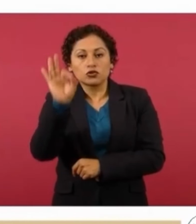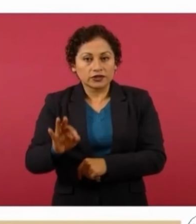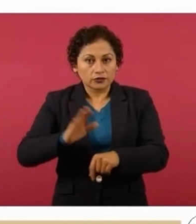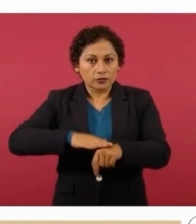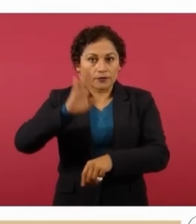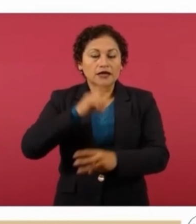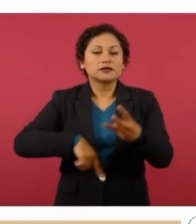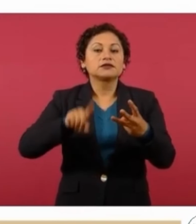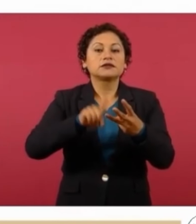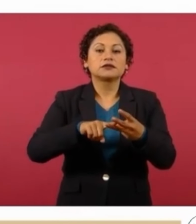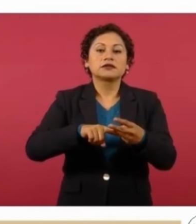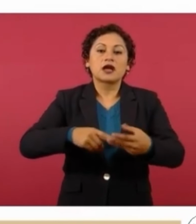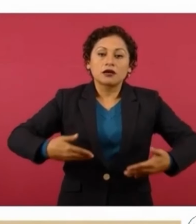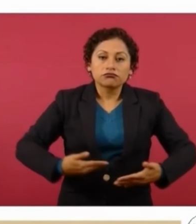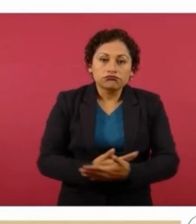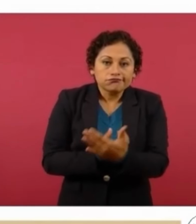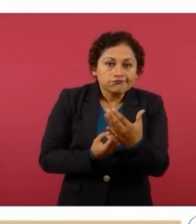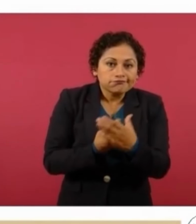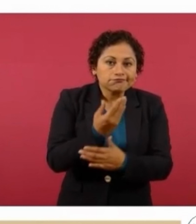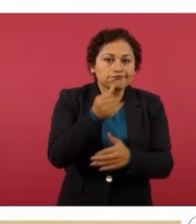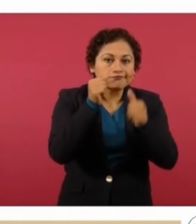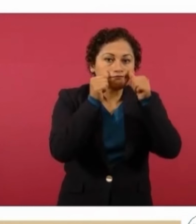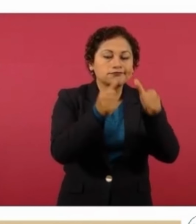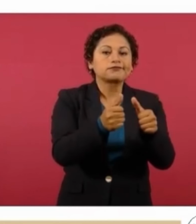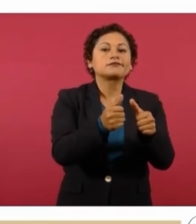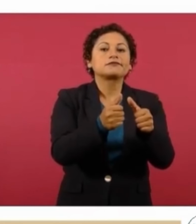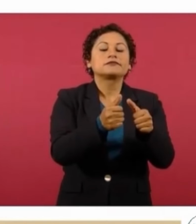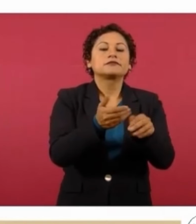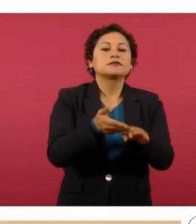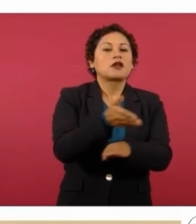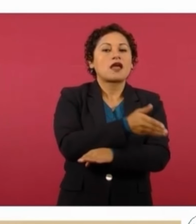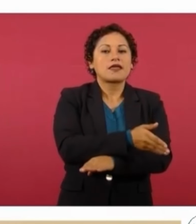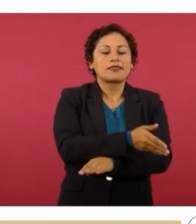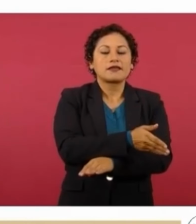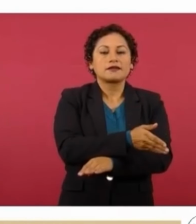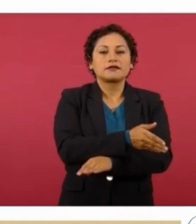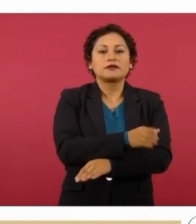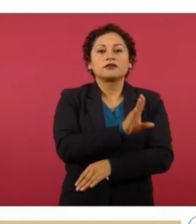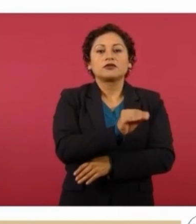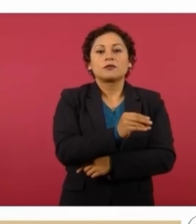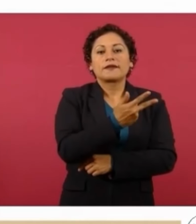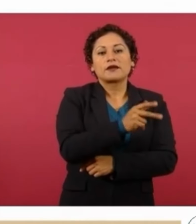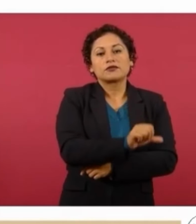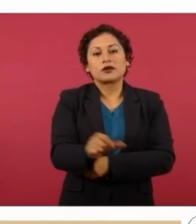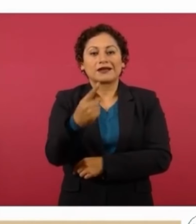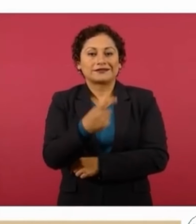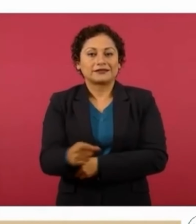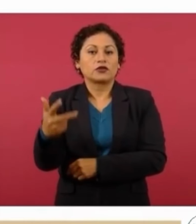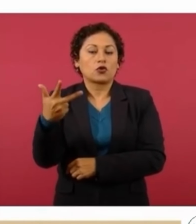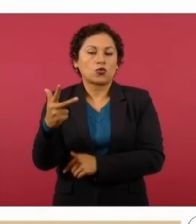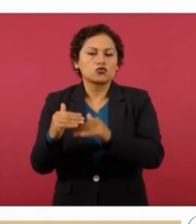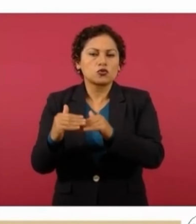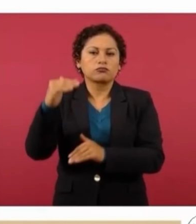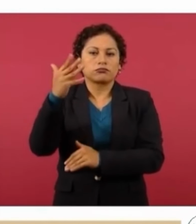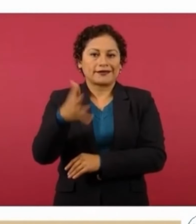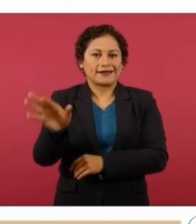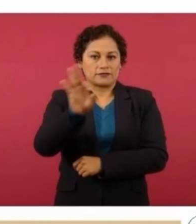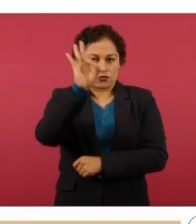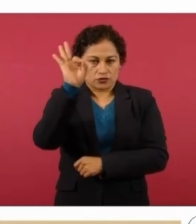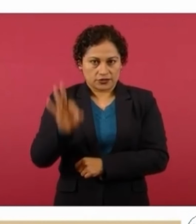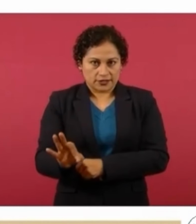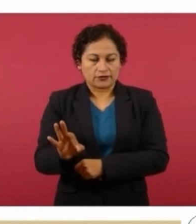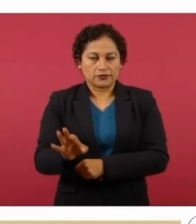partos atendidos pasamos de 98 a 108, es decir, un incremento del 10% de los partos